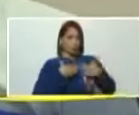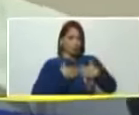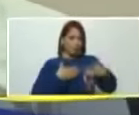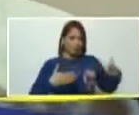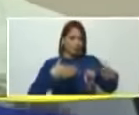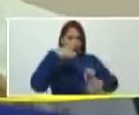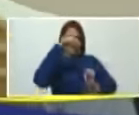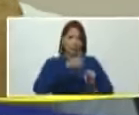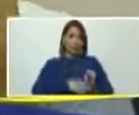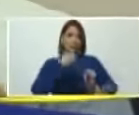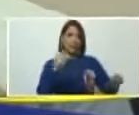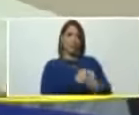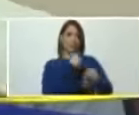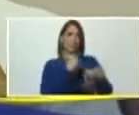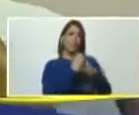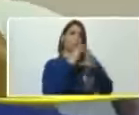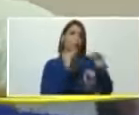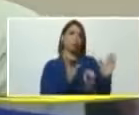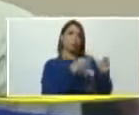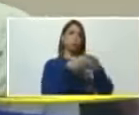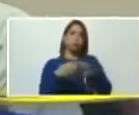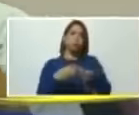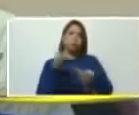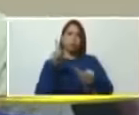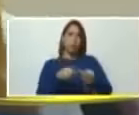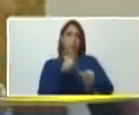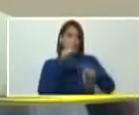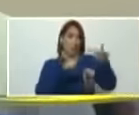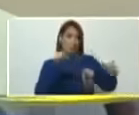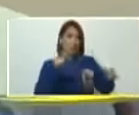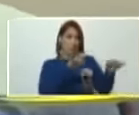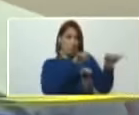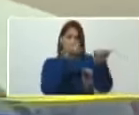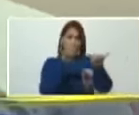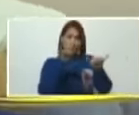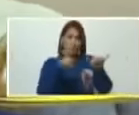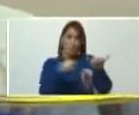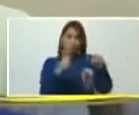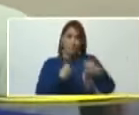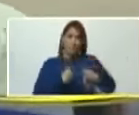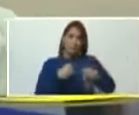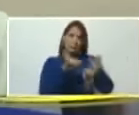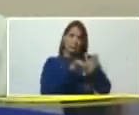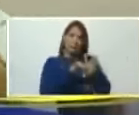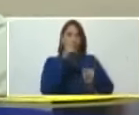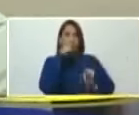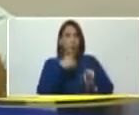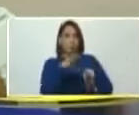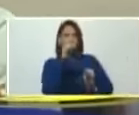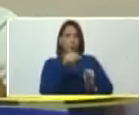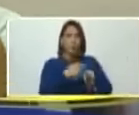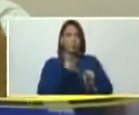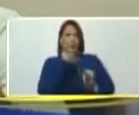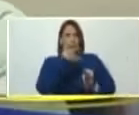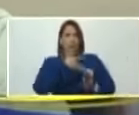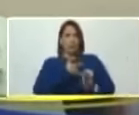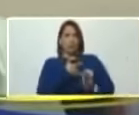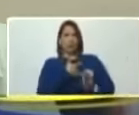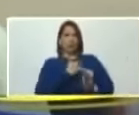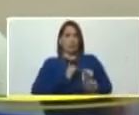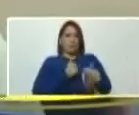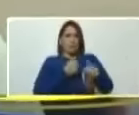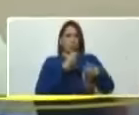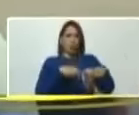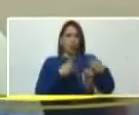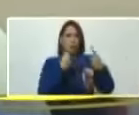trabajo de todos los equipos, pero sobre todo del ciudadano, de los vecinos, de las vecinas, del pueblo que se siente que inicia una nueva